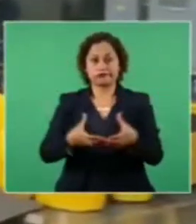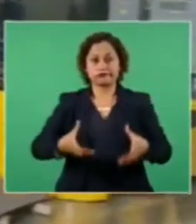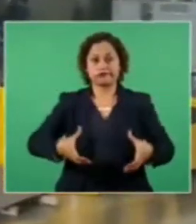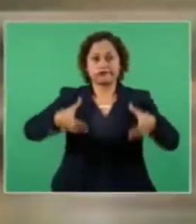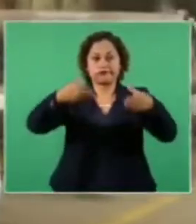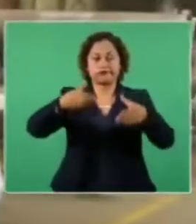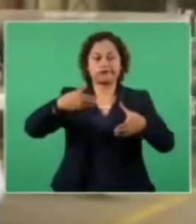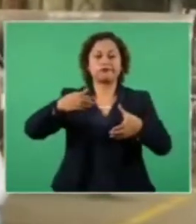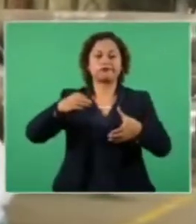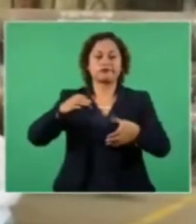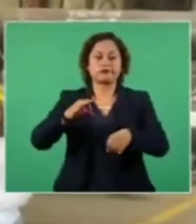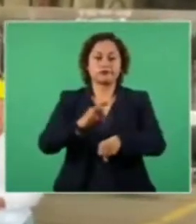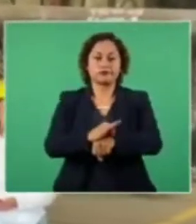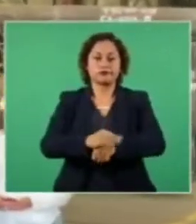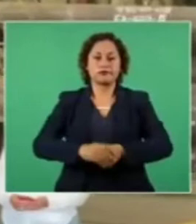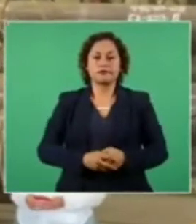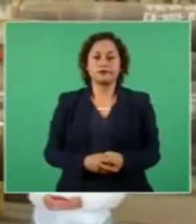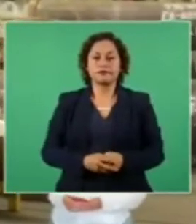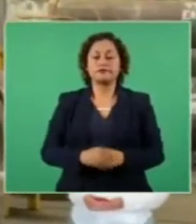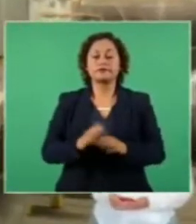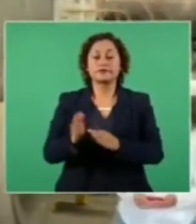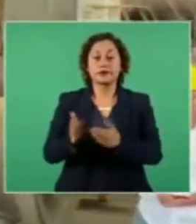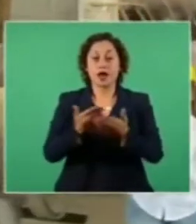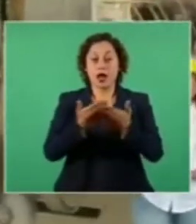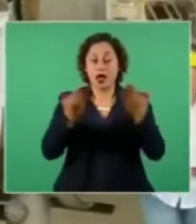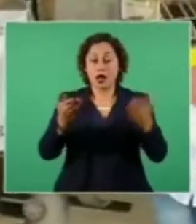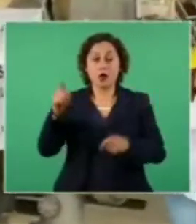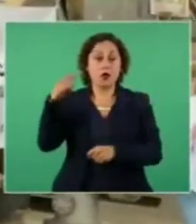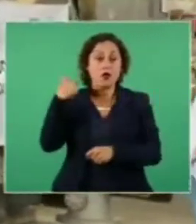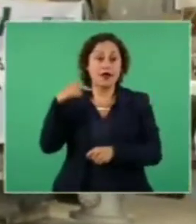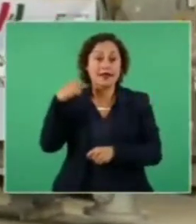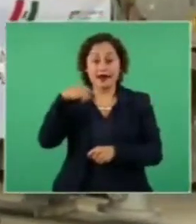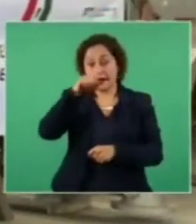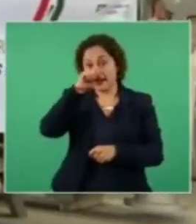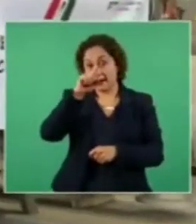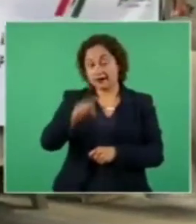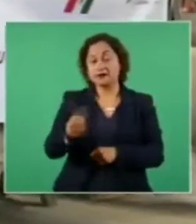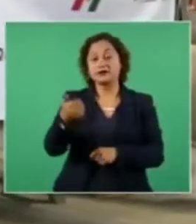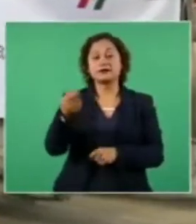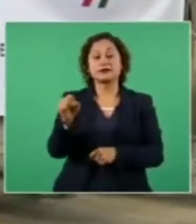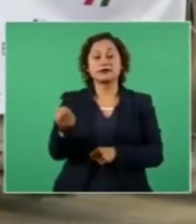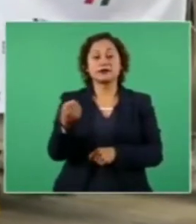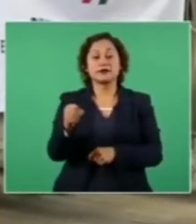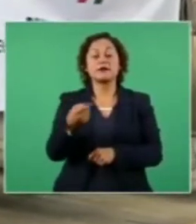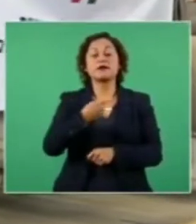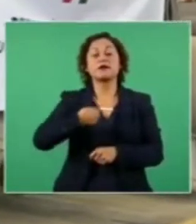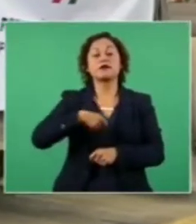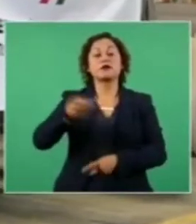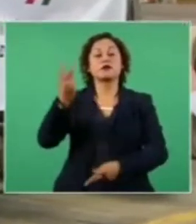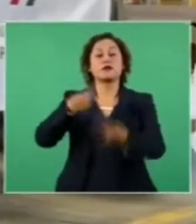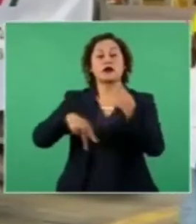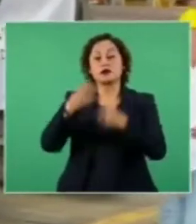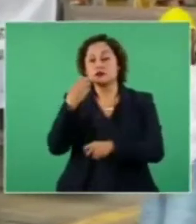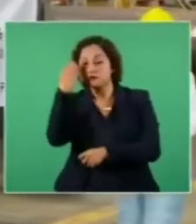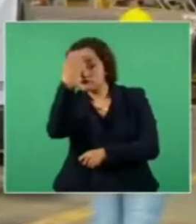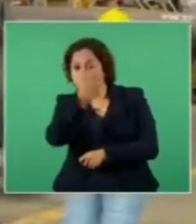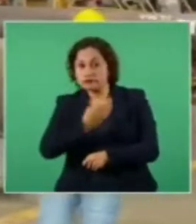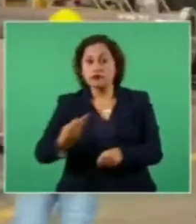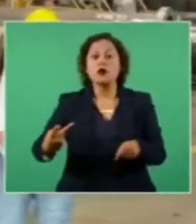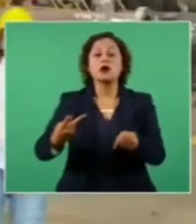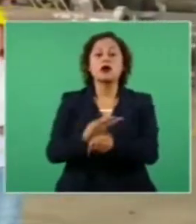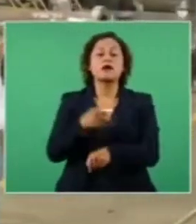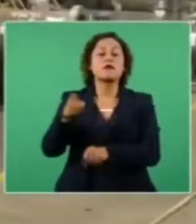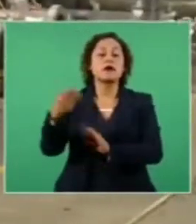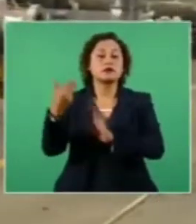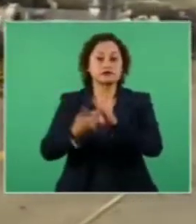almacenamiento. Estamos en Guadalajara, Jalisco, 6 de septiembre. Y venimos a revisar, se está haciendo este